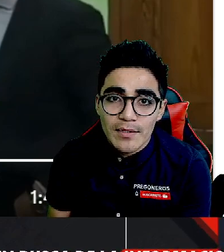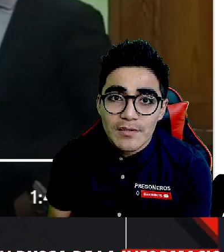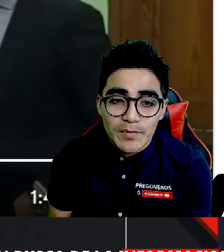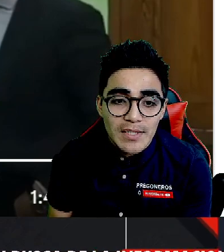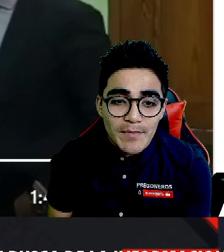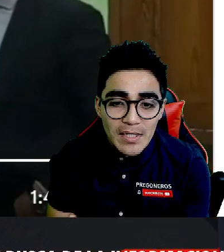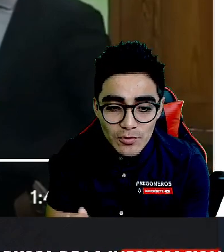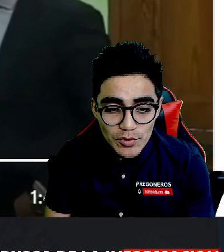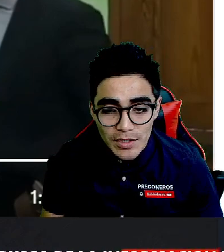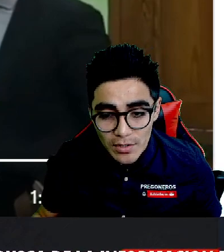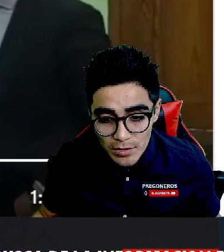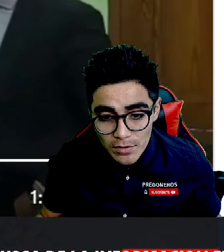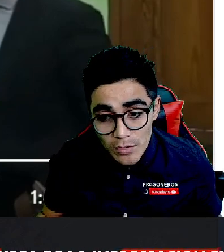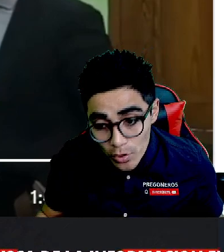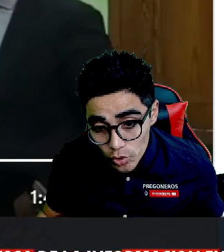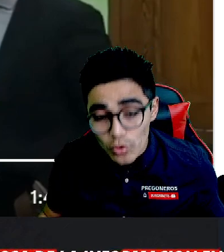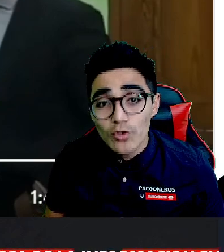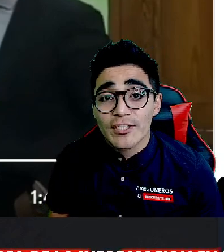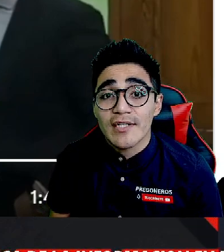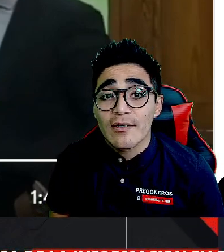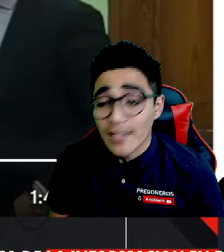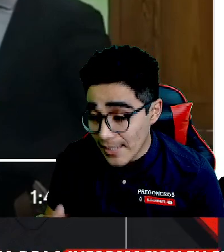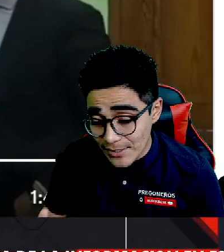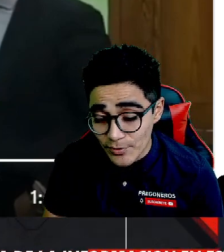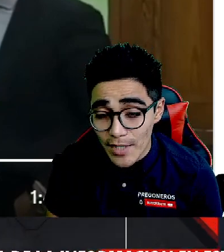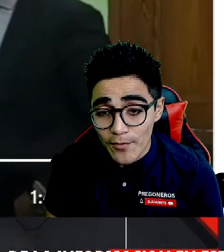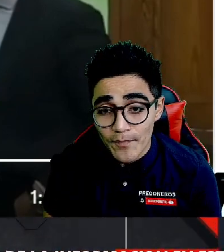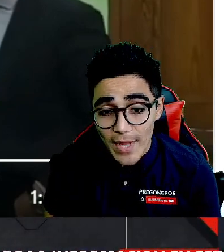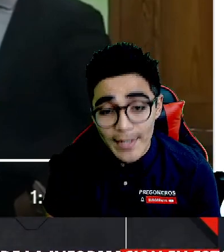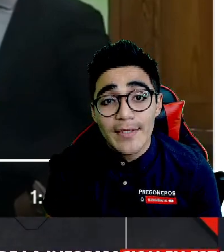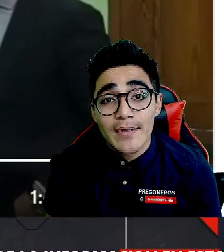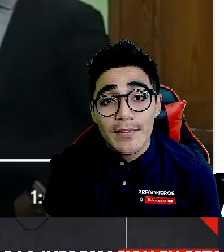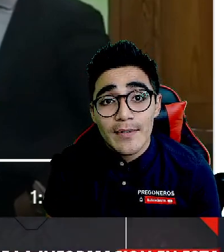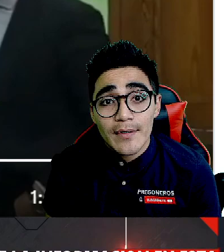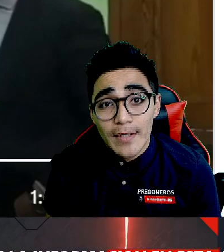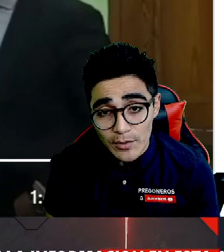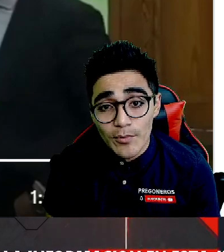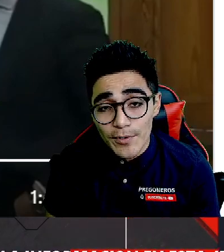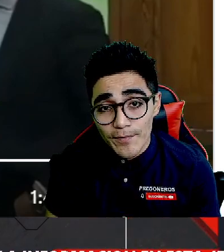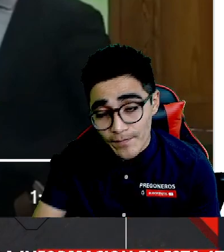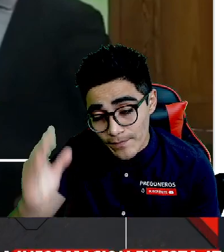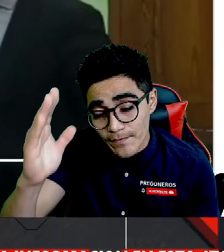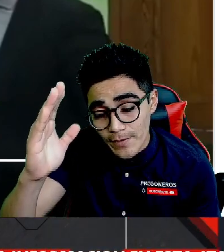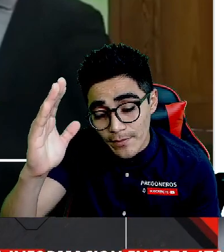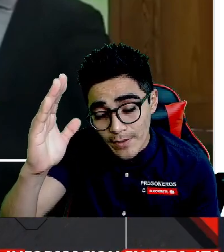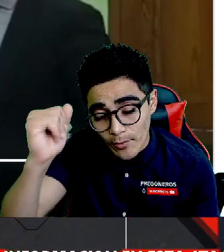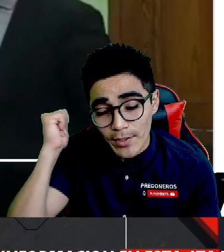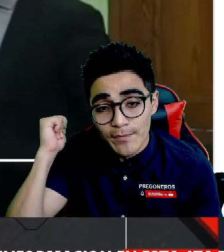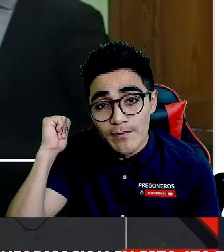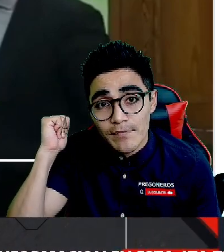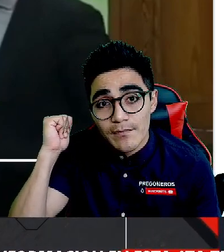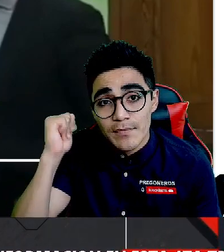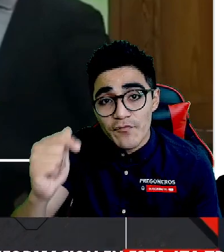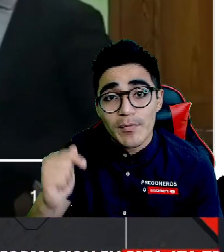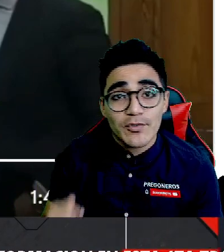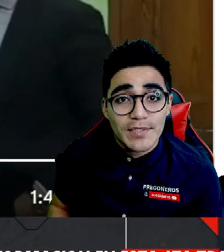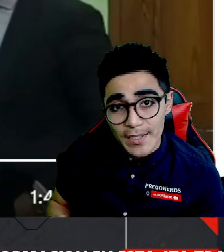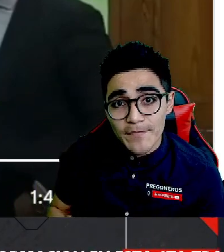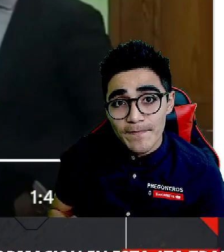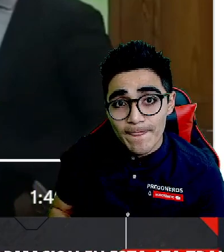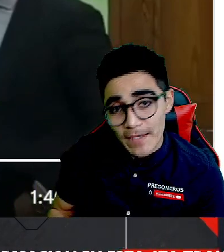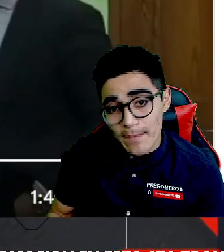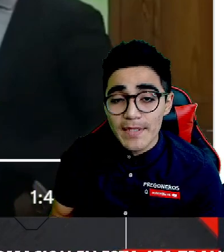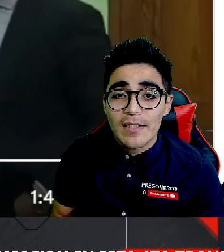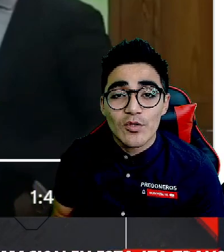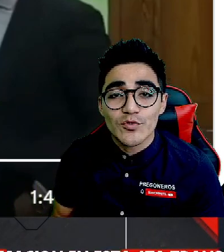que ustedes pues también escuchen todo lo relacionado ahí en Nuevo León. Recuerden, la